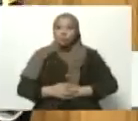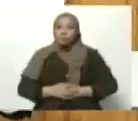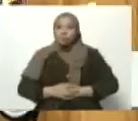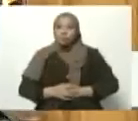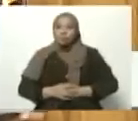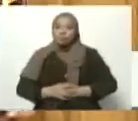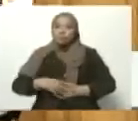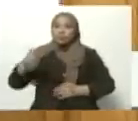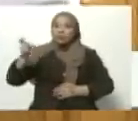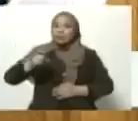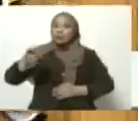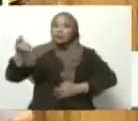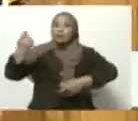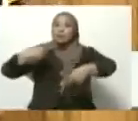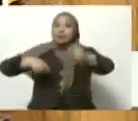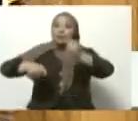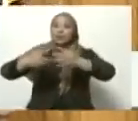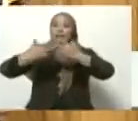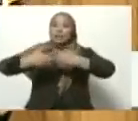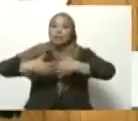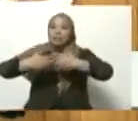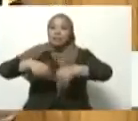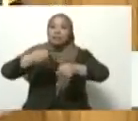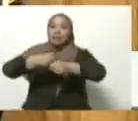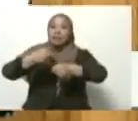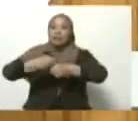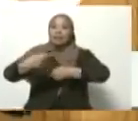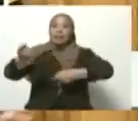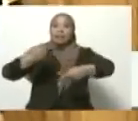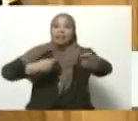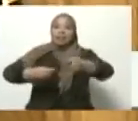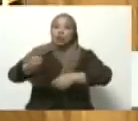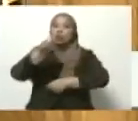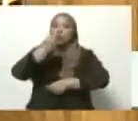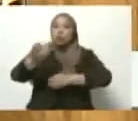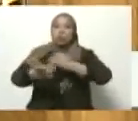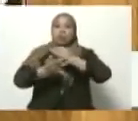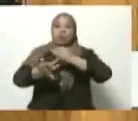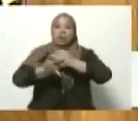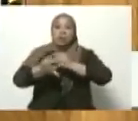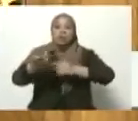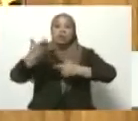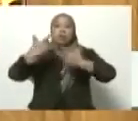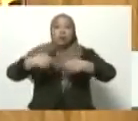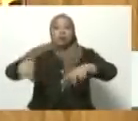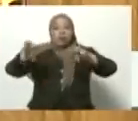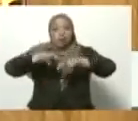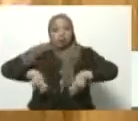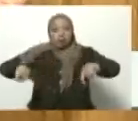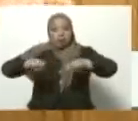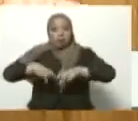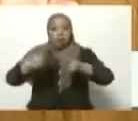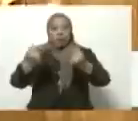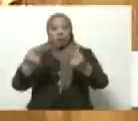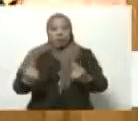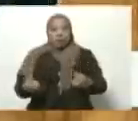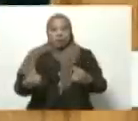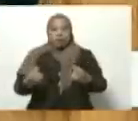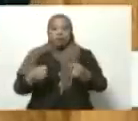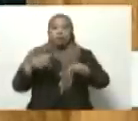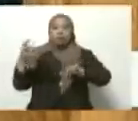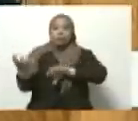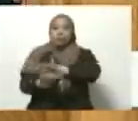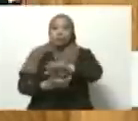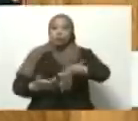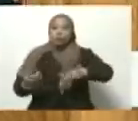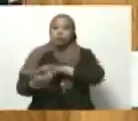mayor comercio mundial para que todo el mundo intercambie alimentos, tecnologías, capitales para invertir en agricultura, se ha desatado